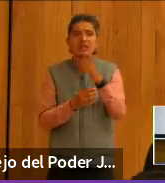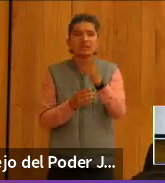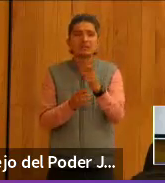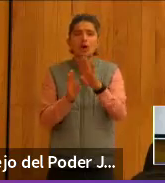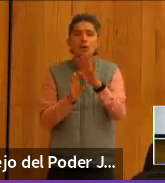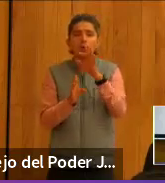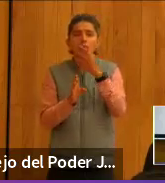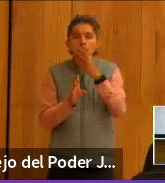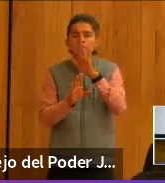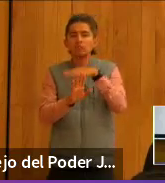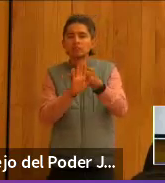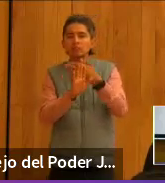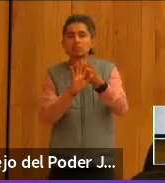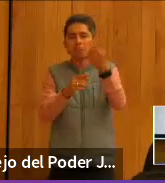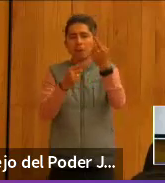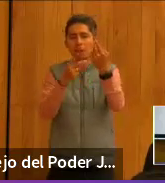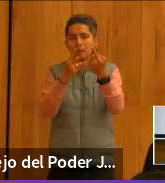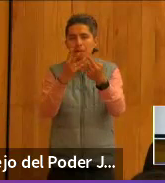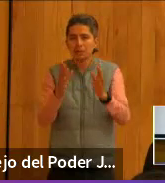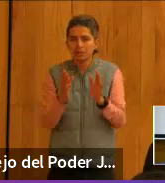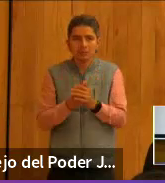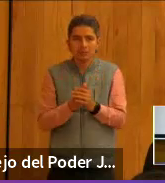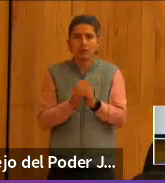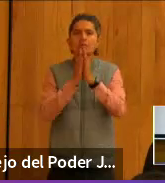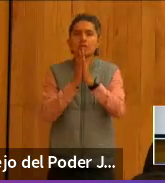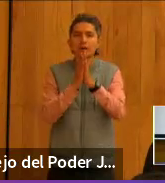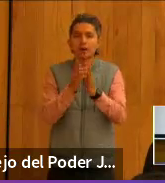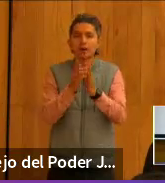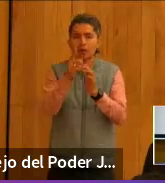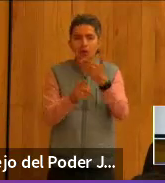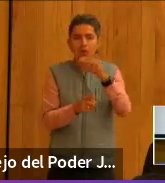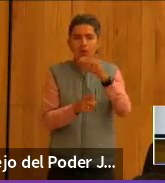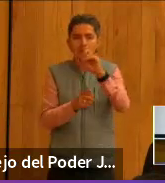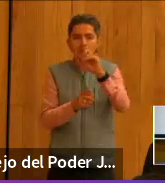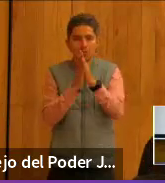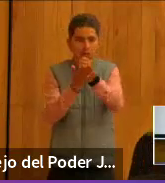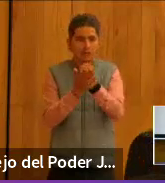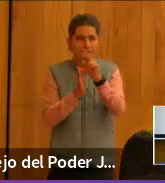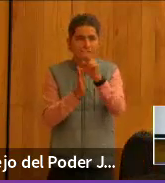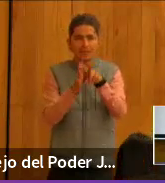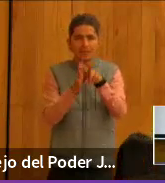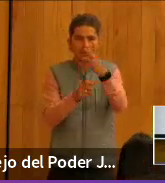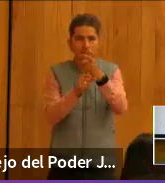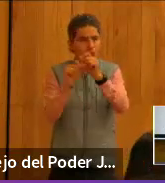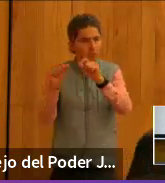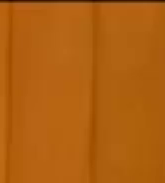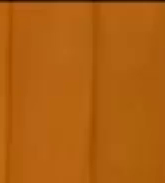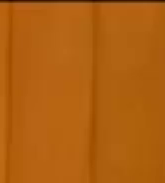el hostigamiento y el acoso. Y por favor, Hugo, si nos pudieras proyectar el segundo video.